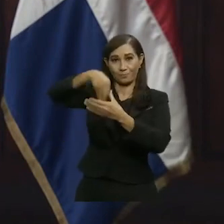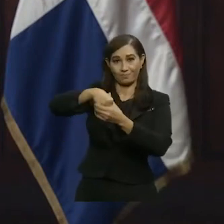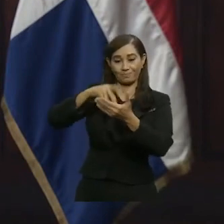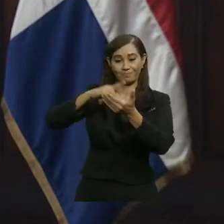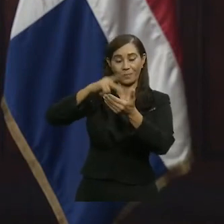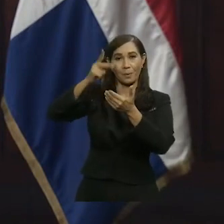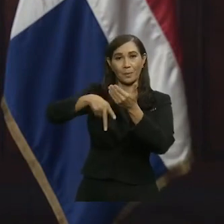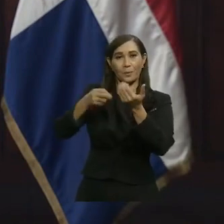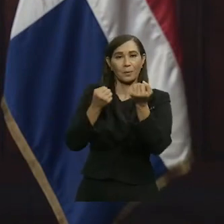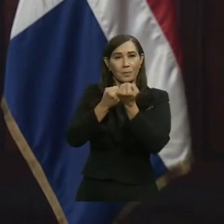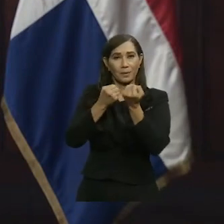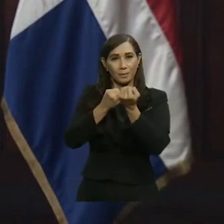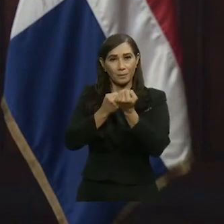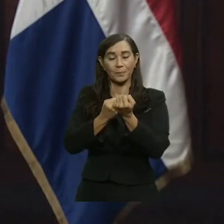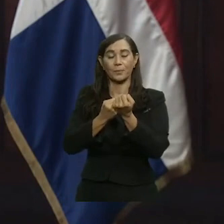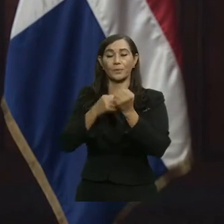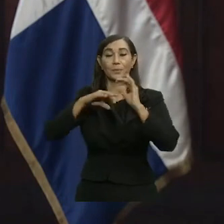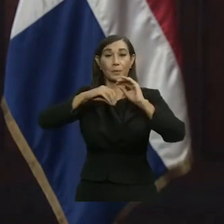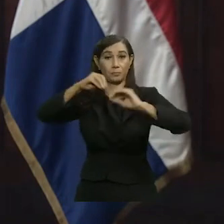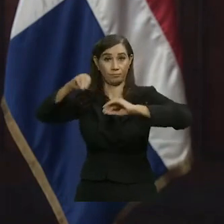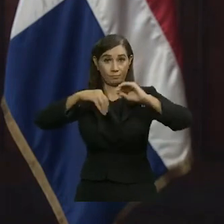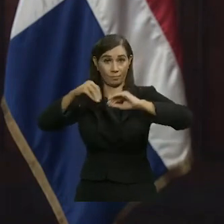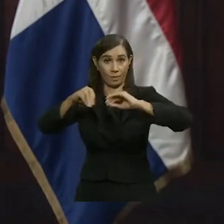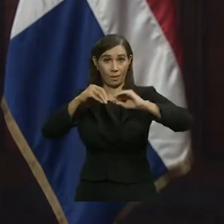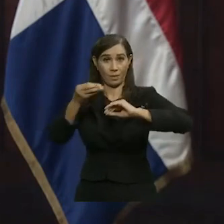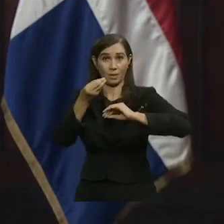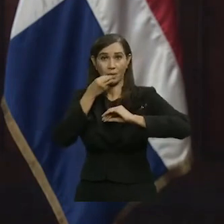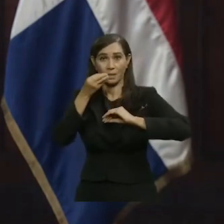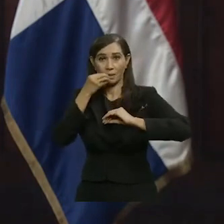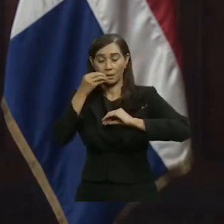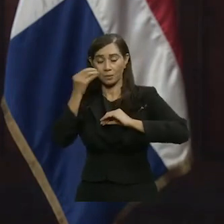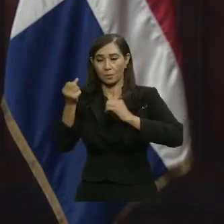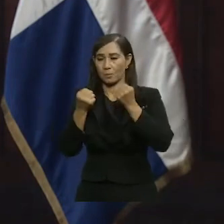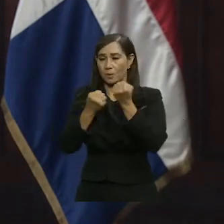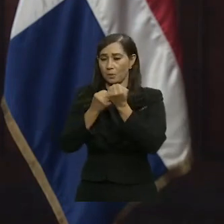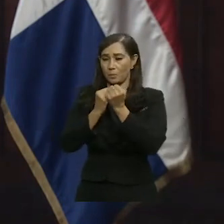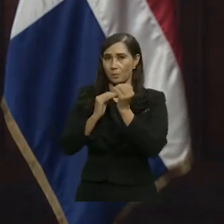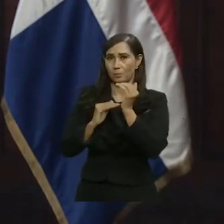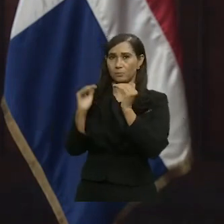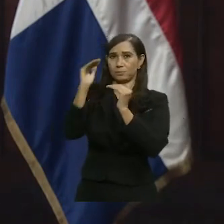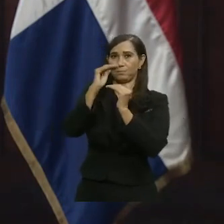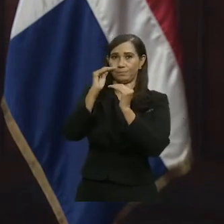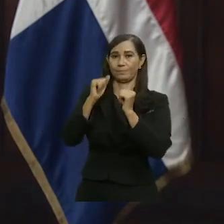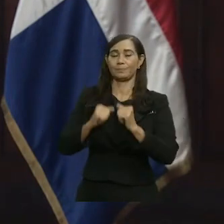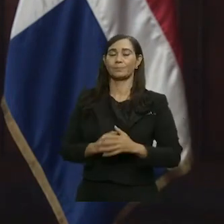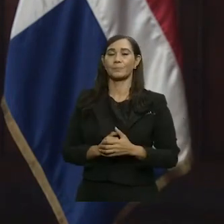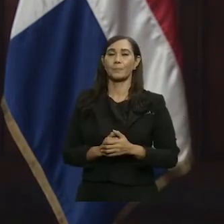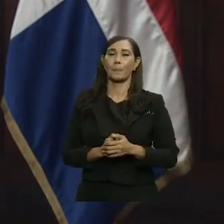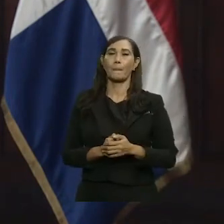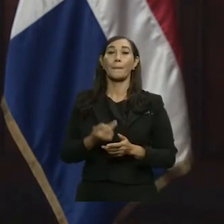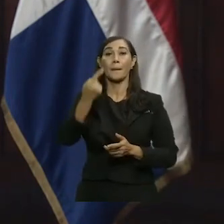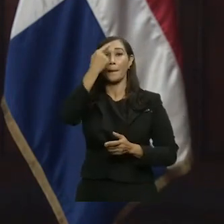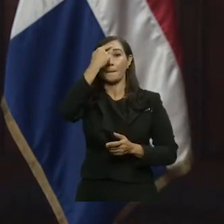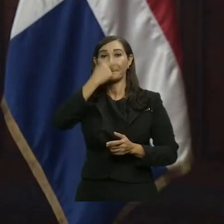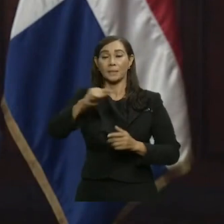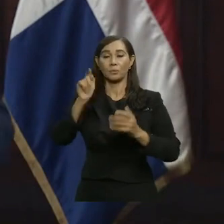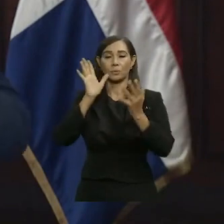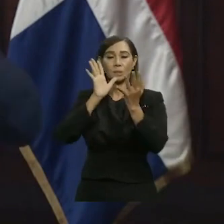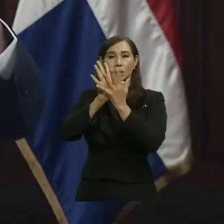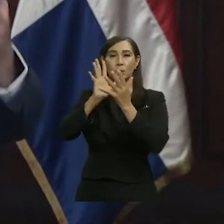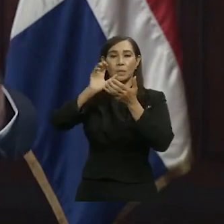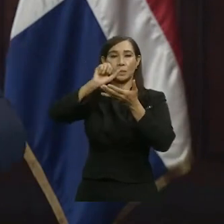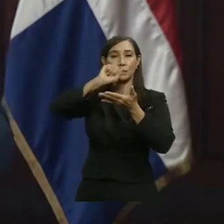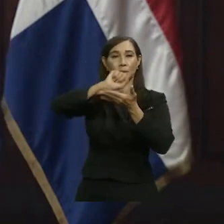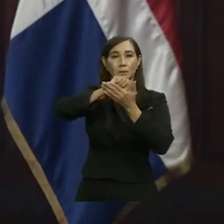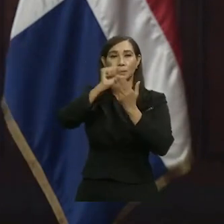los programas sociales de venta de comida y mantenido subsidios focalizados. Sin embargo, ante una situación que va